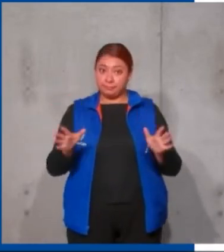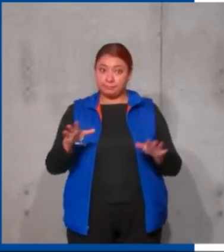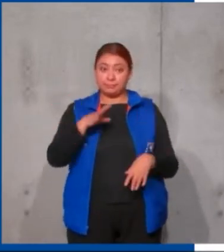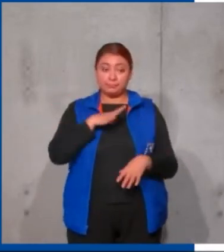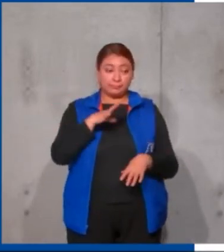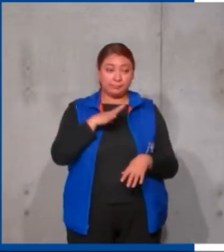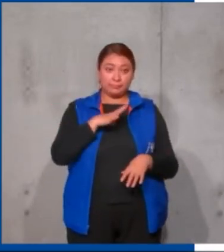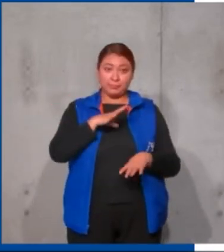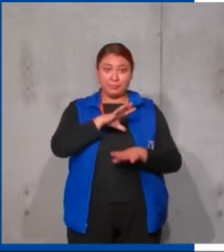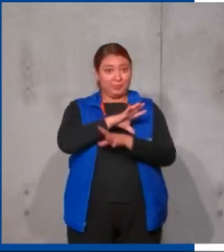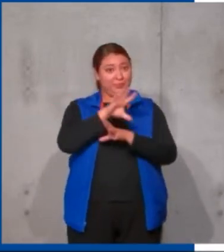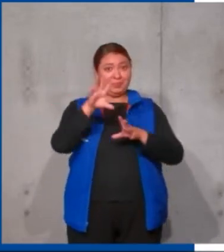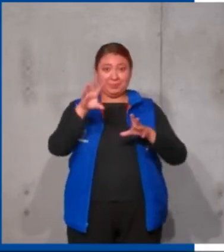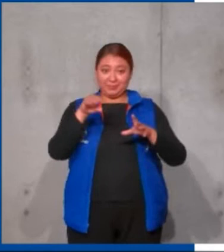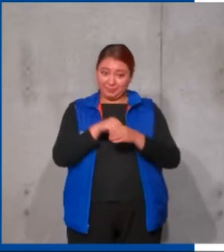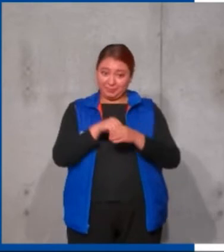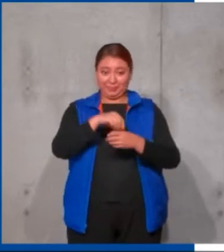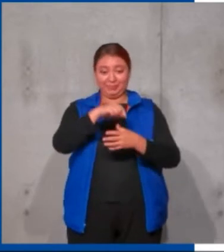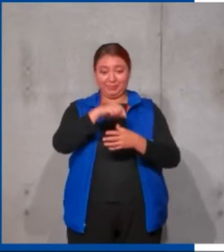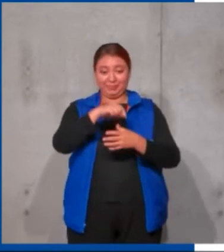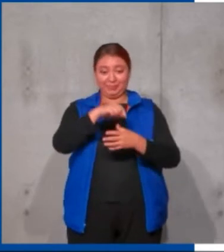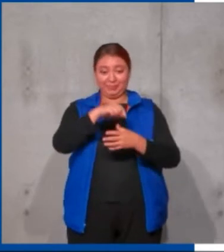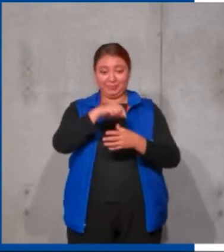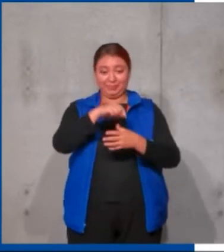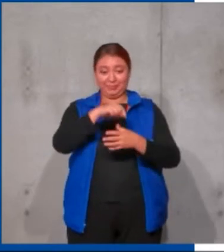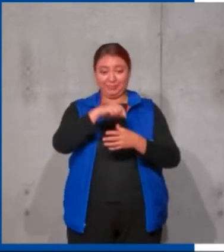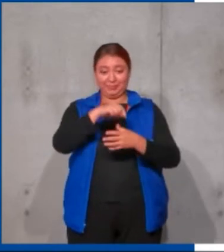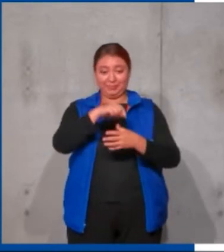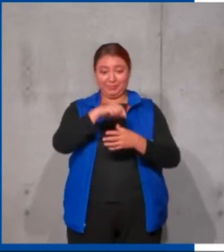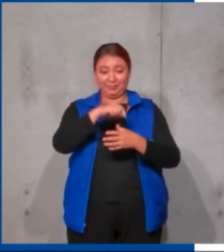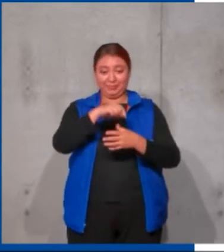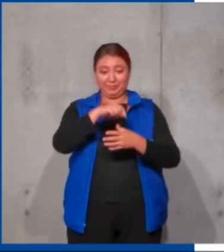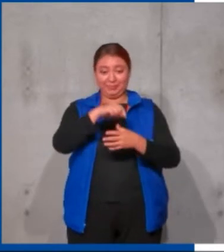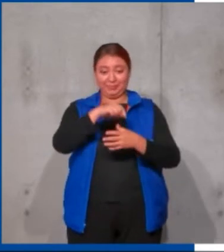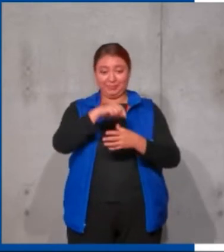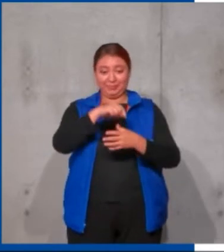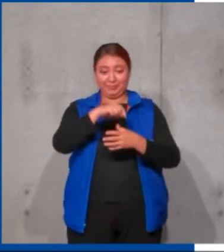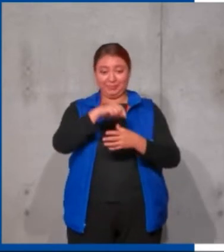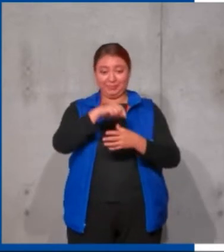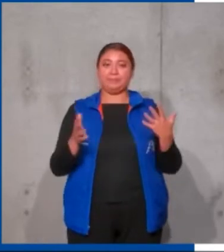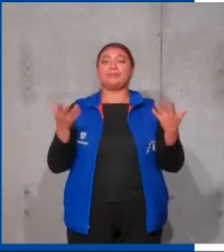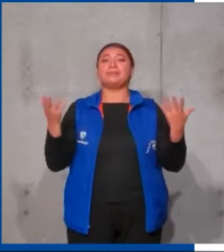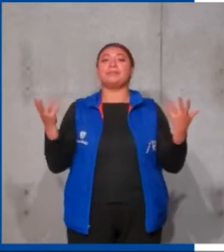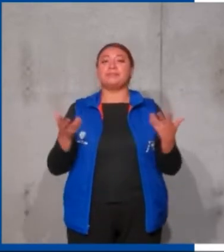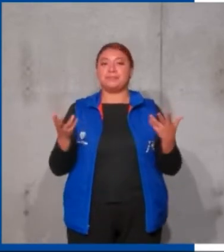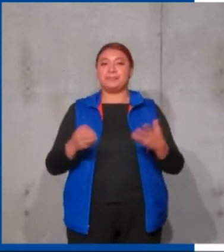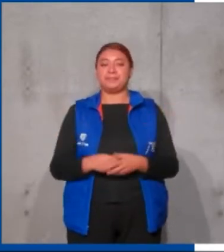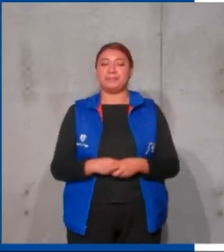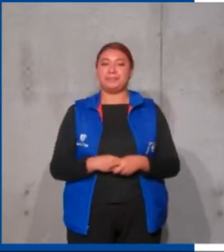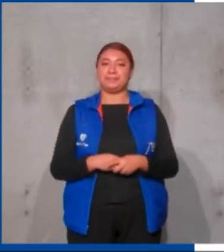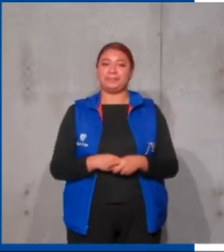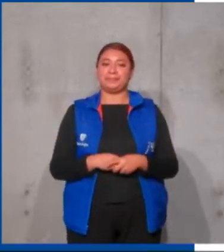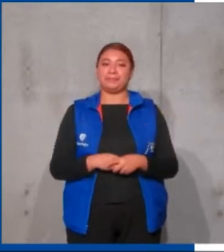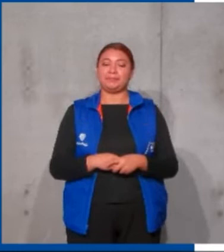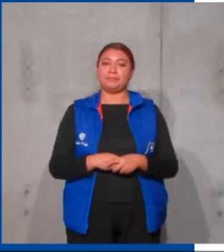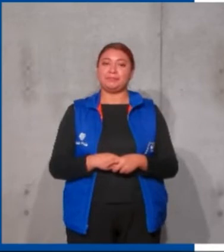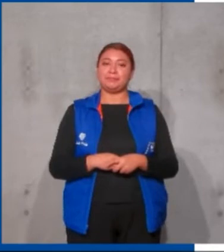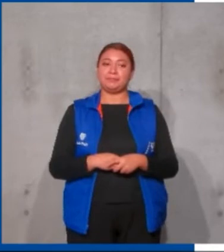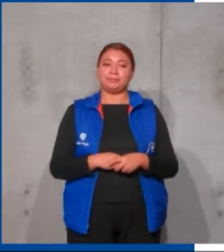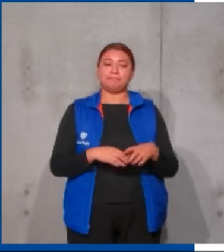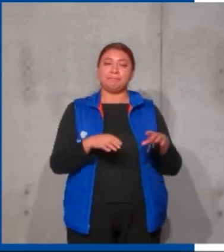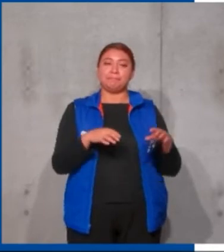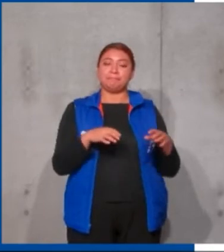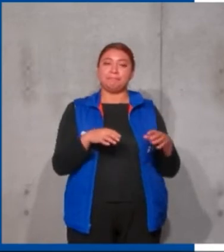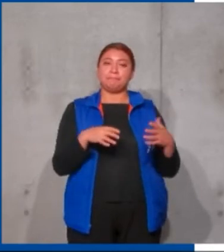Una vez que ya tenemos identificados la ponderación que dan